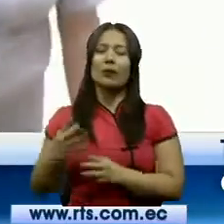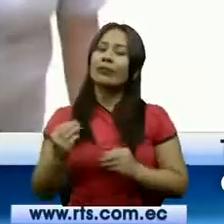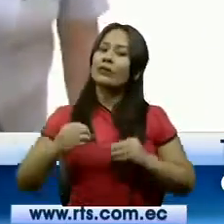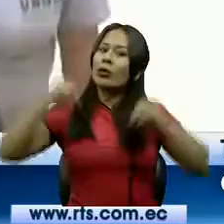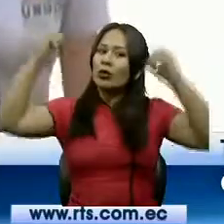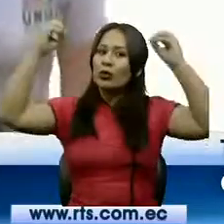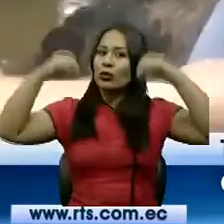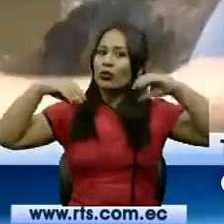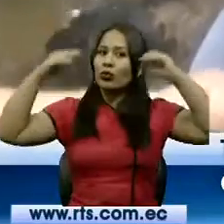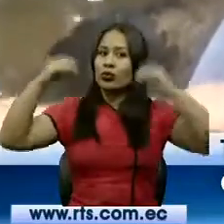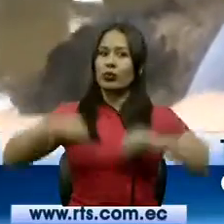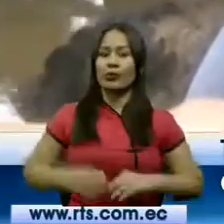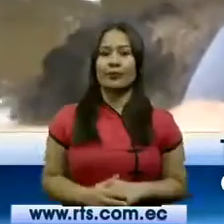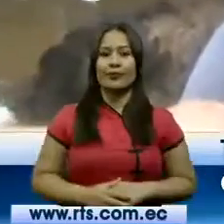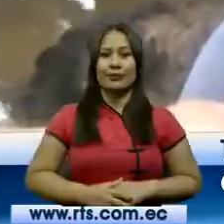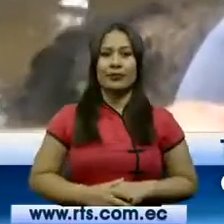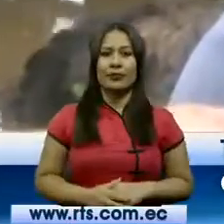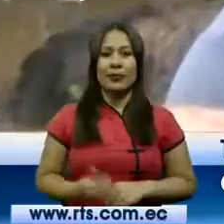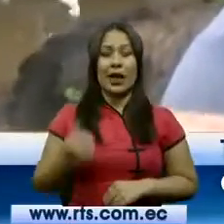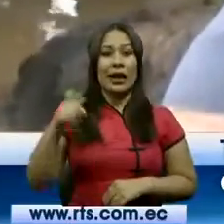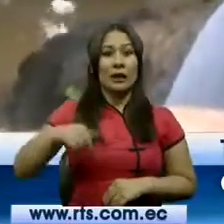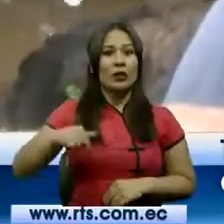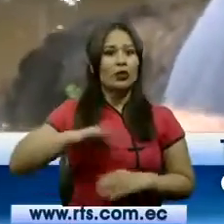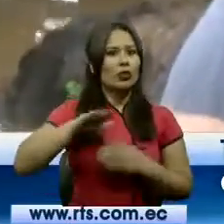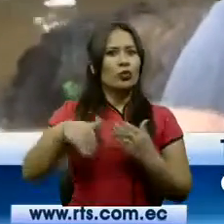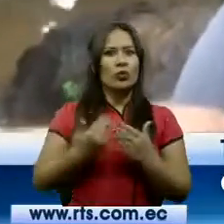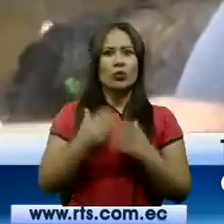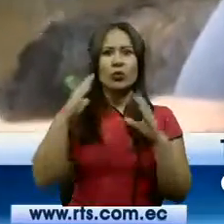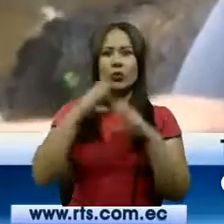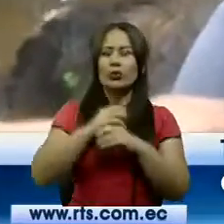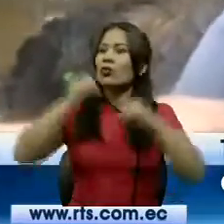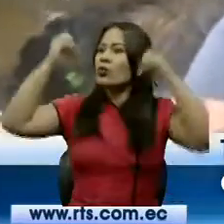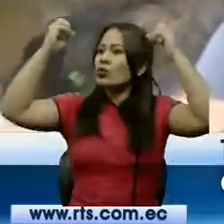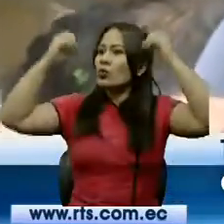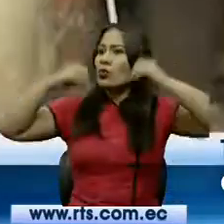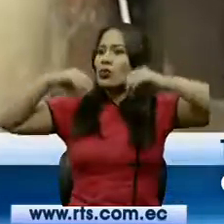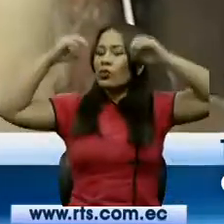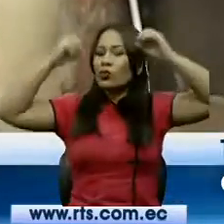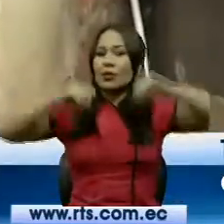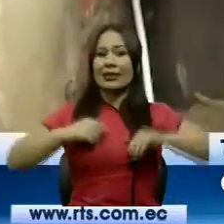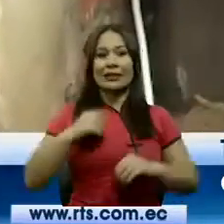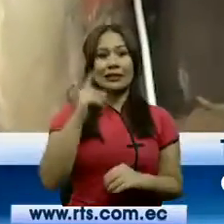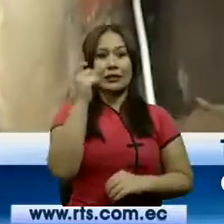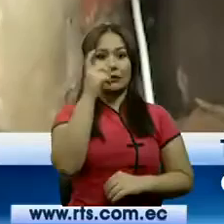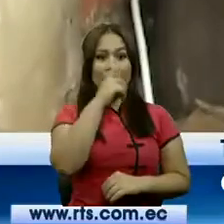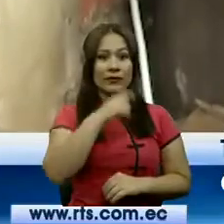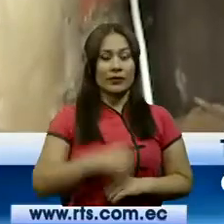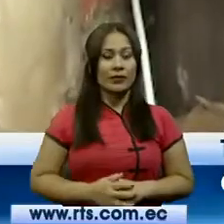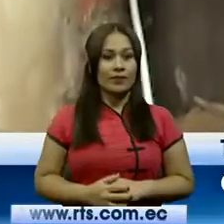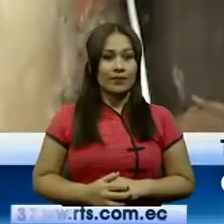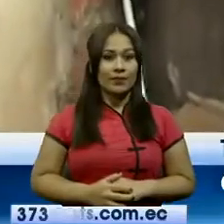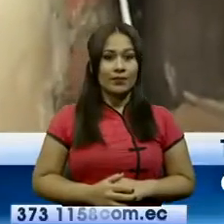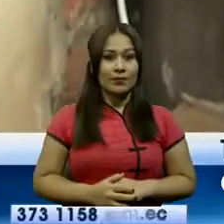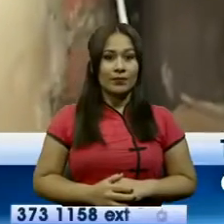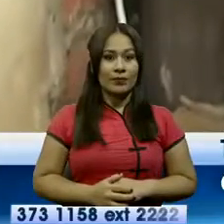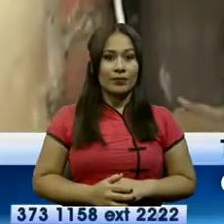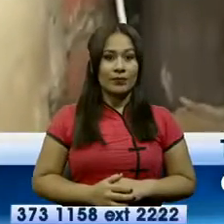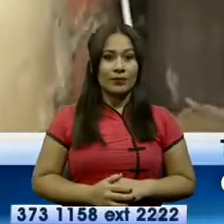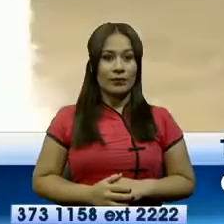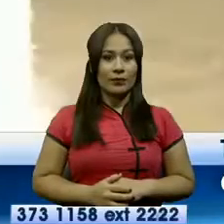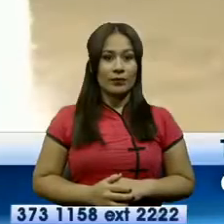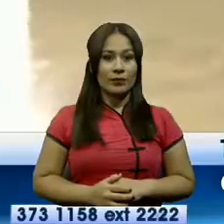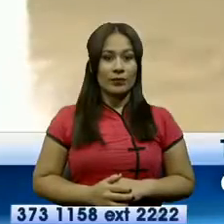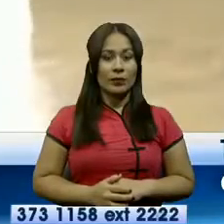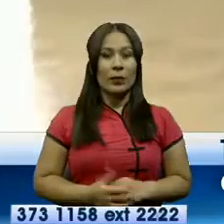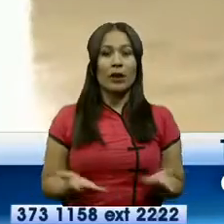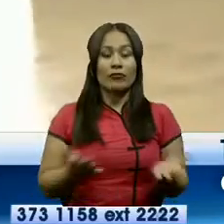Loma del Viento. Uy, toda la noche. Y está lloviendo, usted mismo se da cuenta.